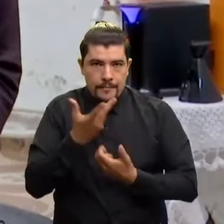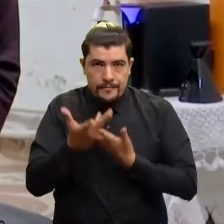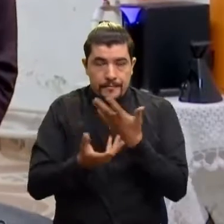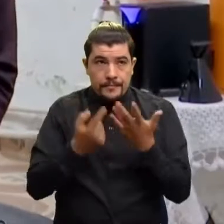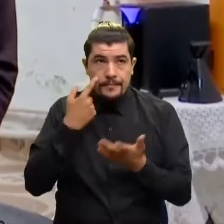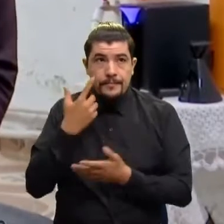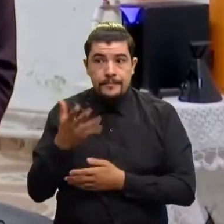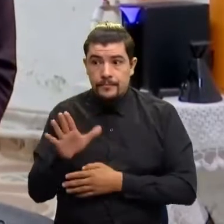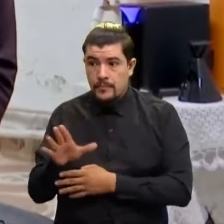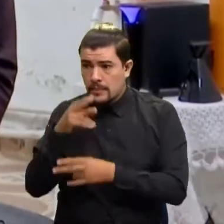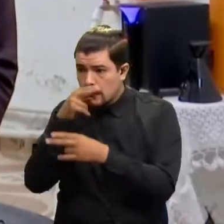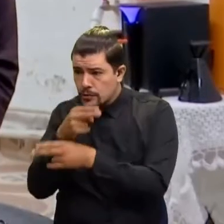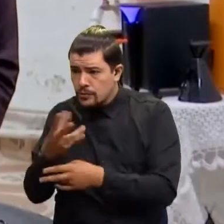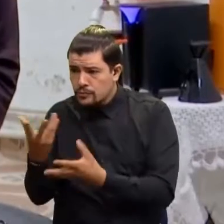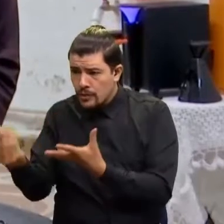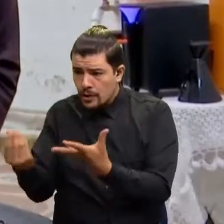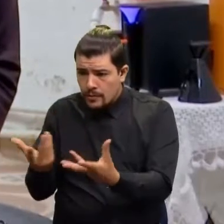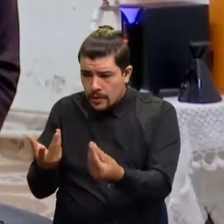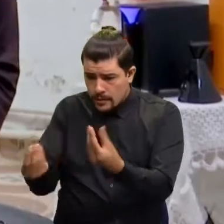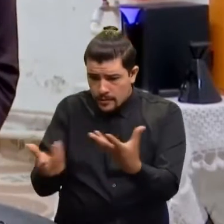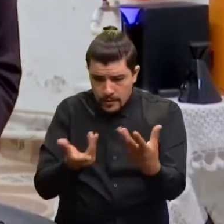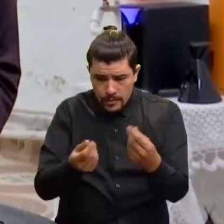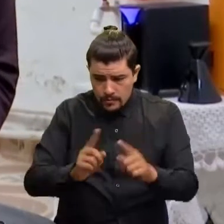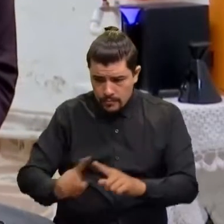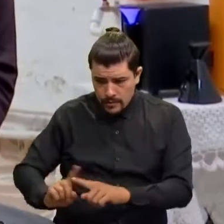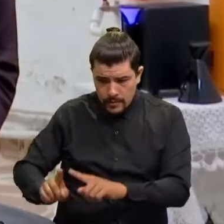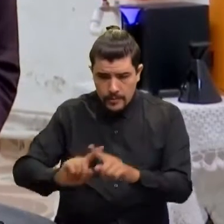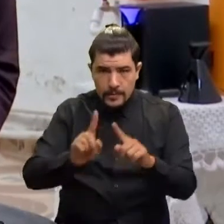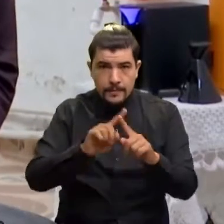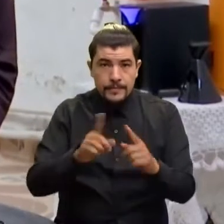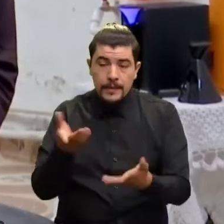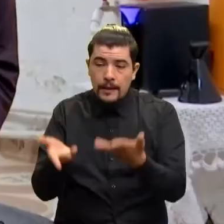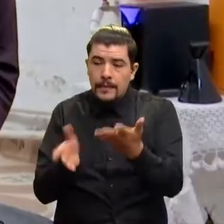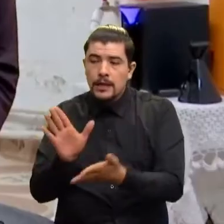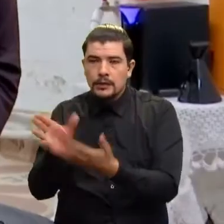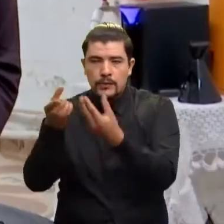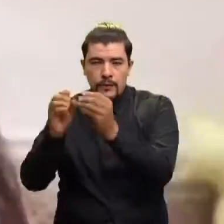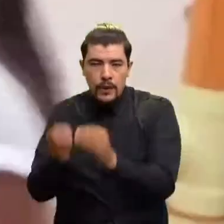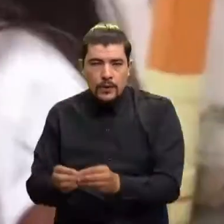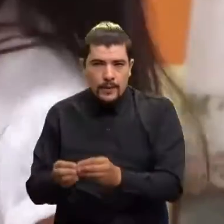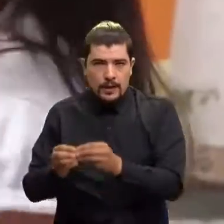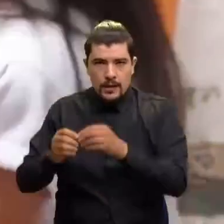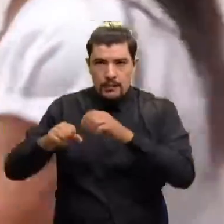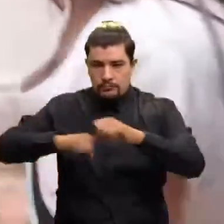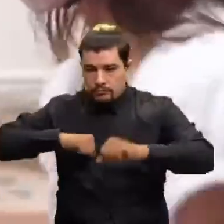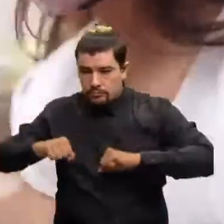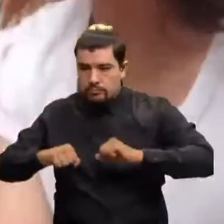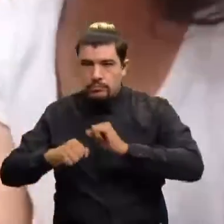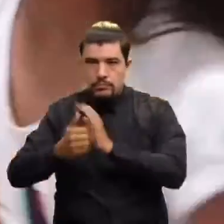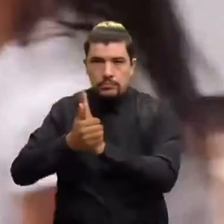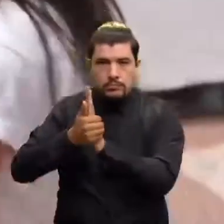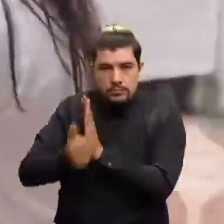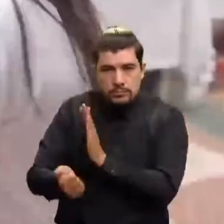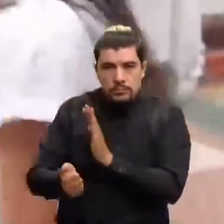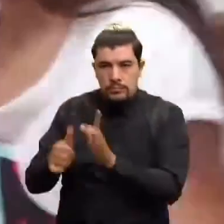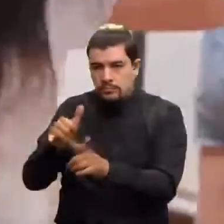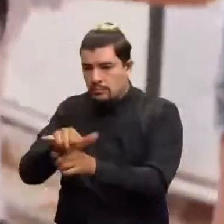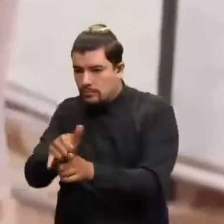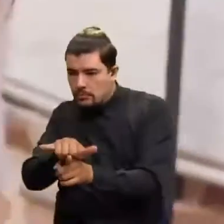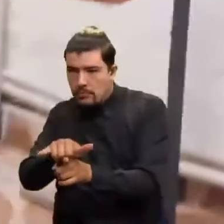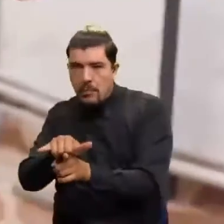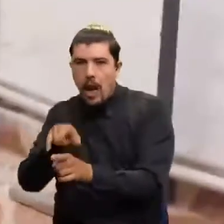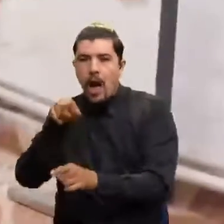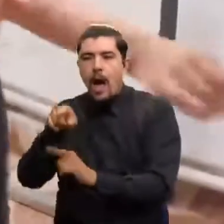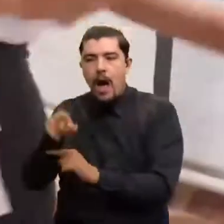vemos, hay niños de diferentes edades. Entonces, pues de acuerdo a su motricidad, a su agilidad y equilibrio, pues vamos